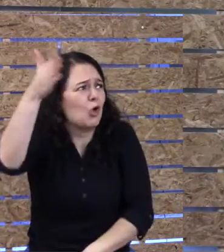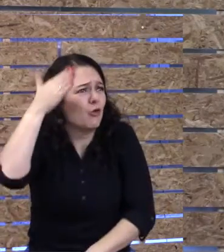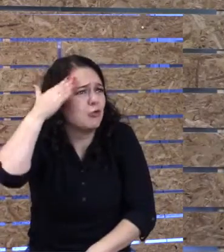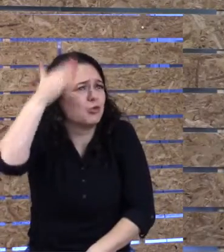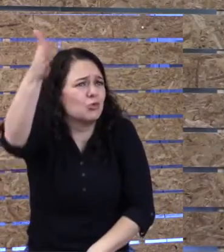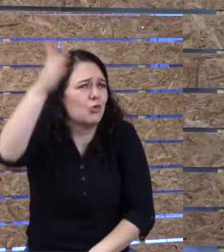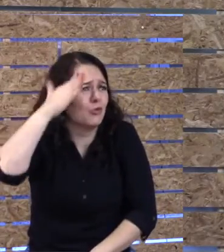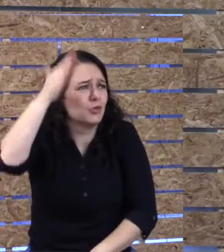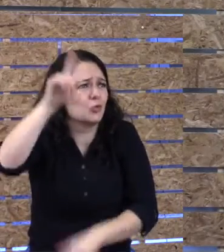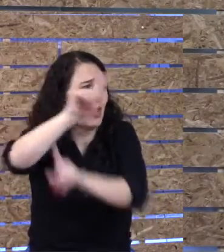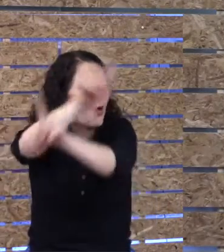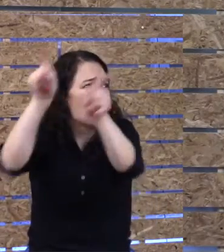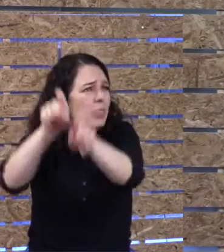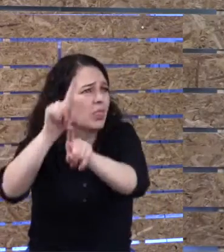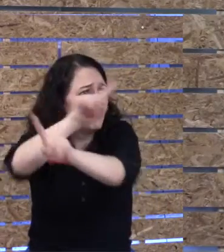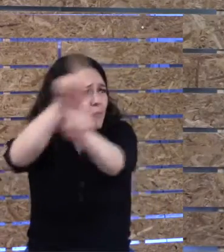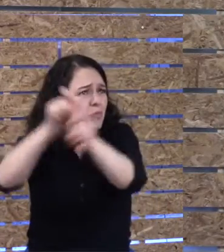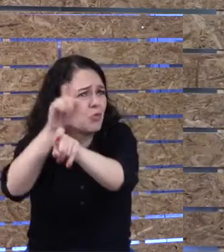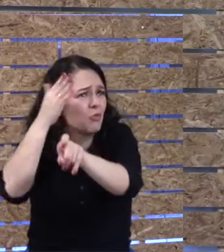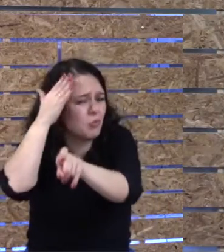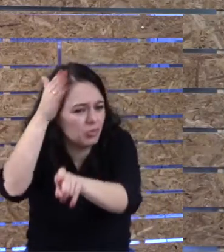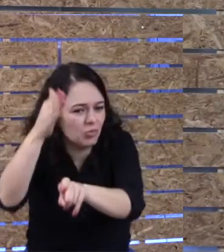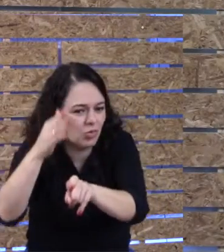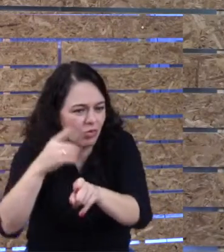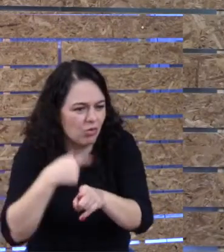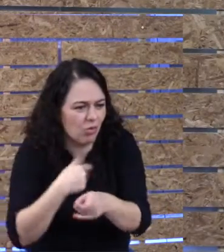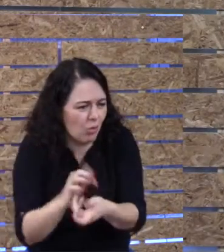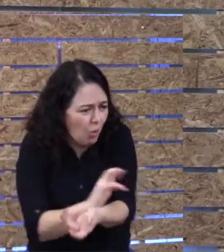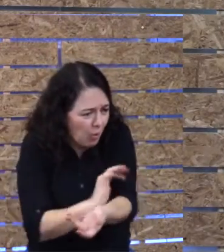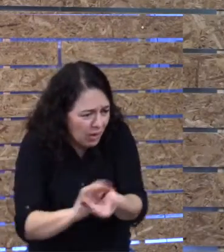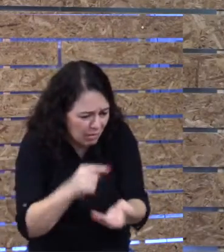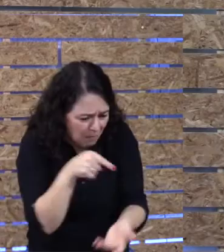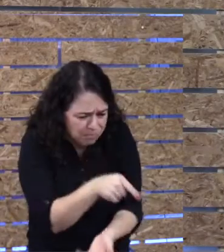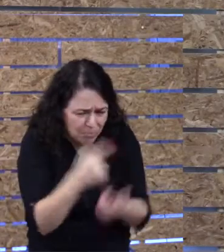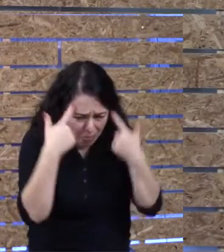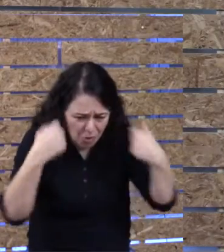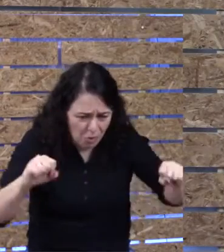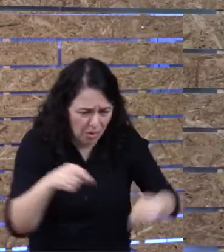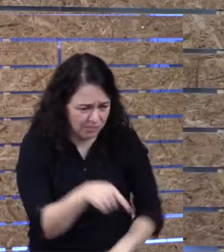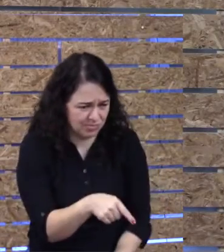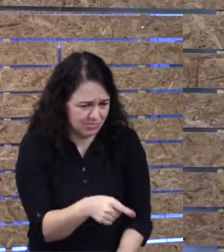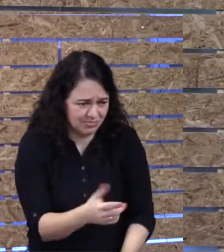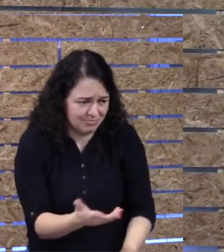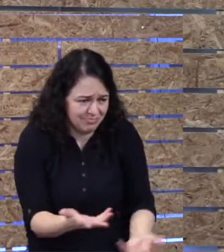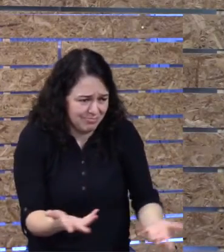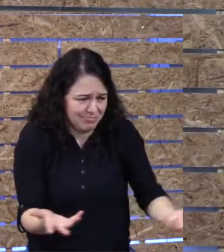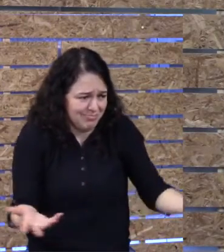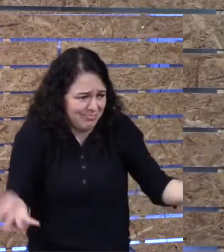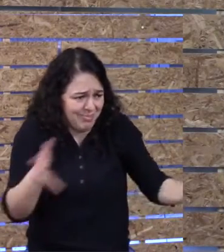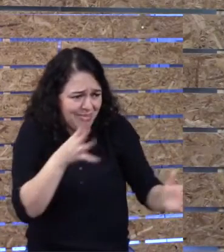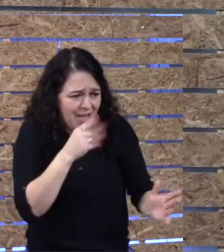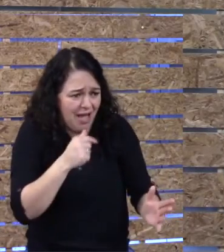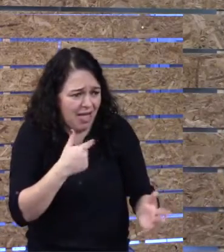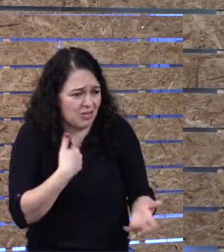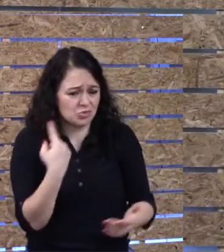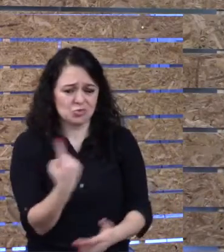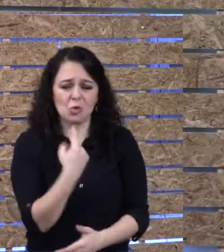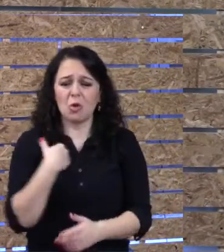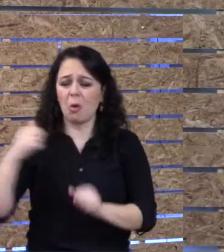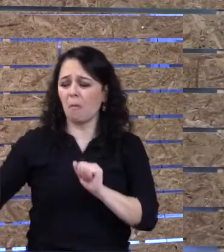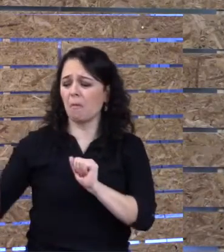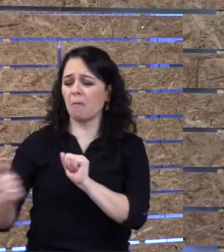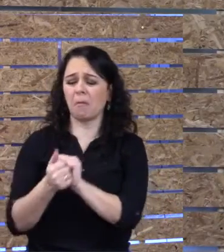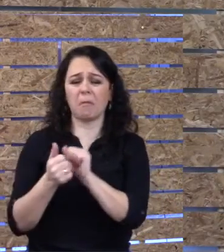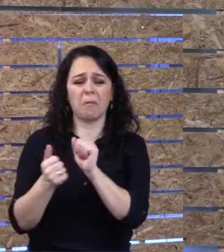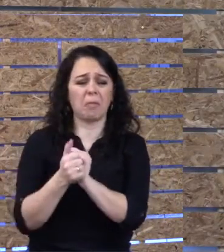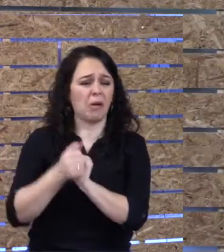proveedor. Dios, mi protector. ¿Alguna vez has dicho, Dios, mi